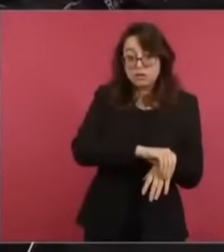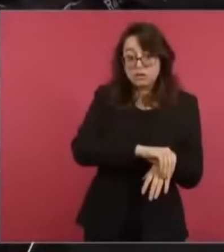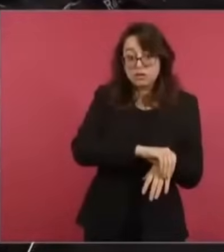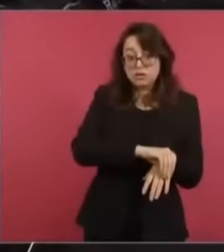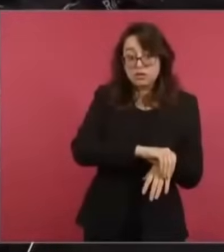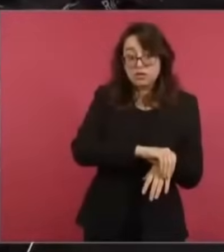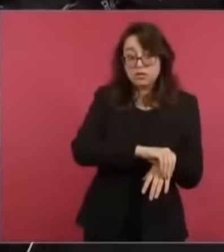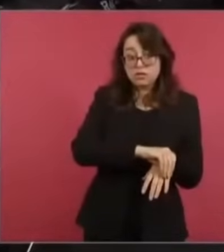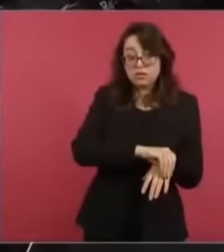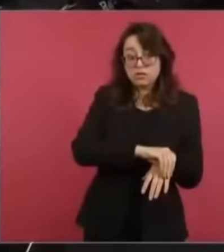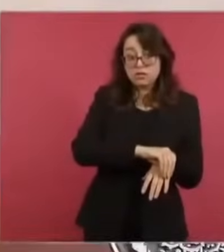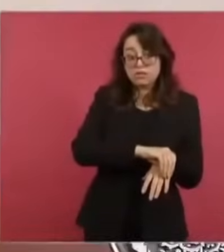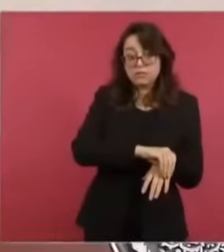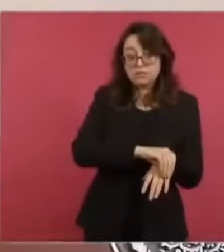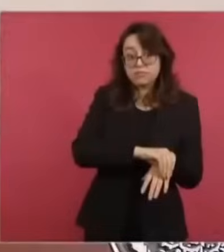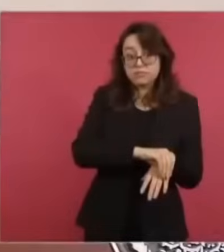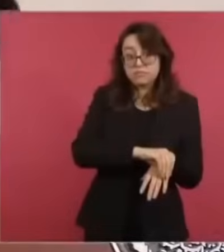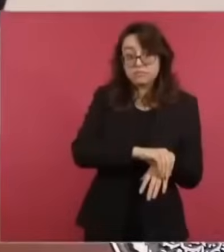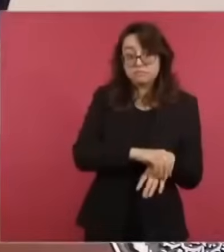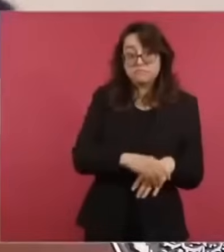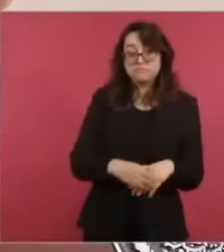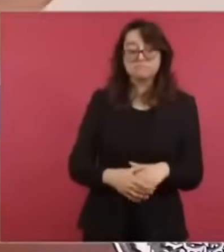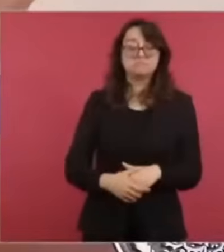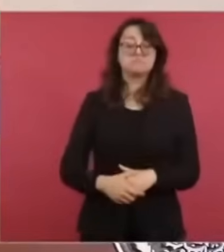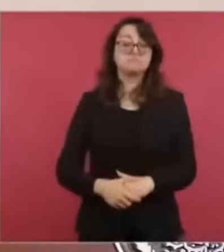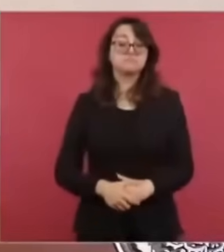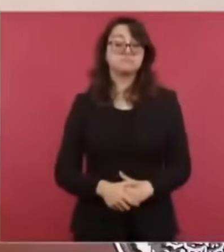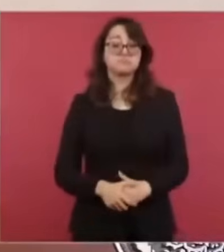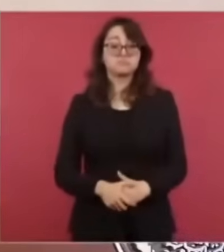Por eso tampoco